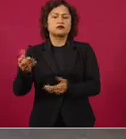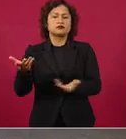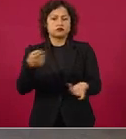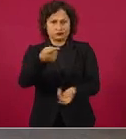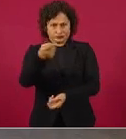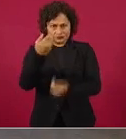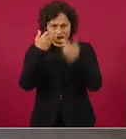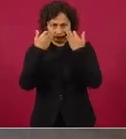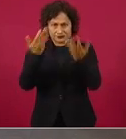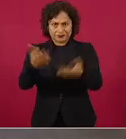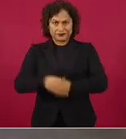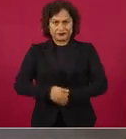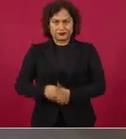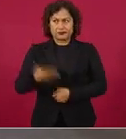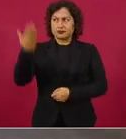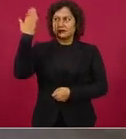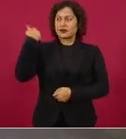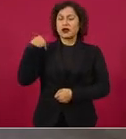desde el 82